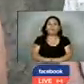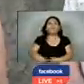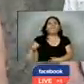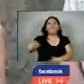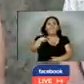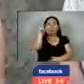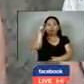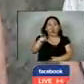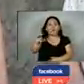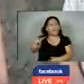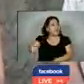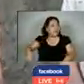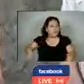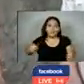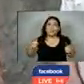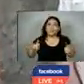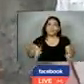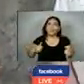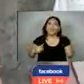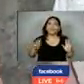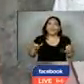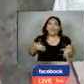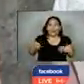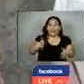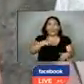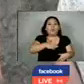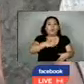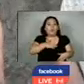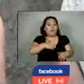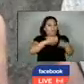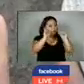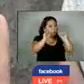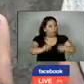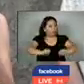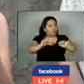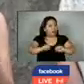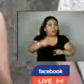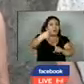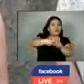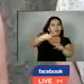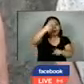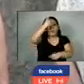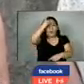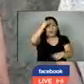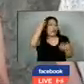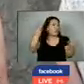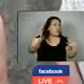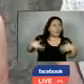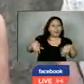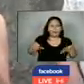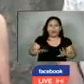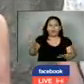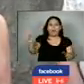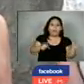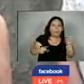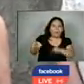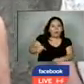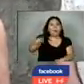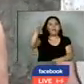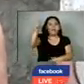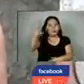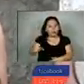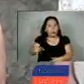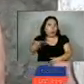máxima, que eso es bueno para ellos, porque están teniendo una capacidad máxima no solo sábado y domingo, que generalmente cuando vas a un hotel o vas a un